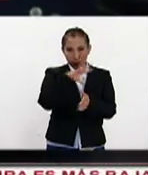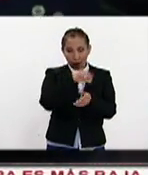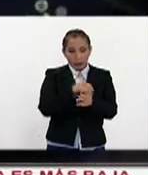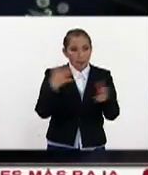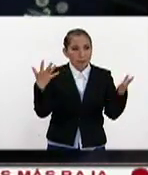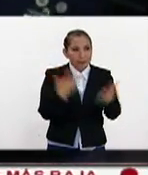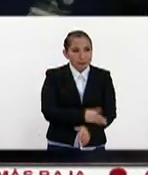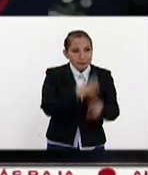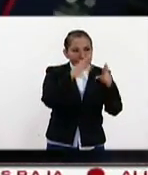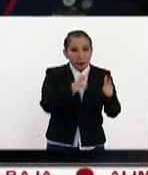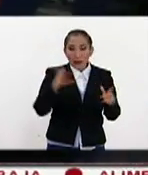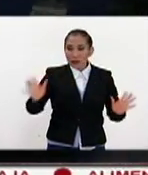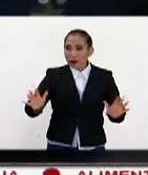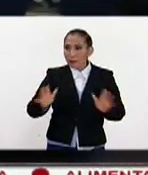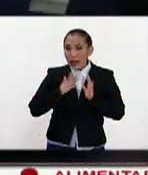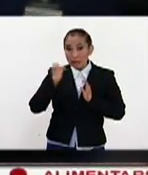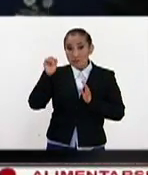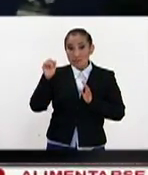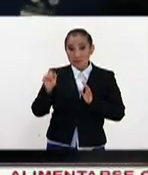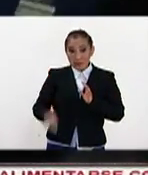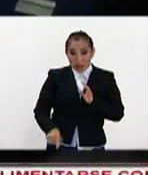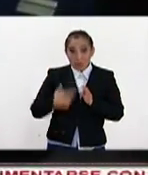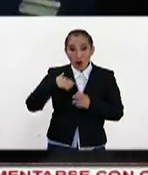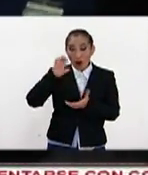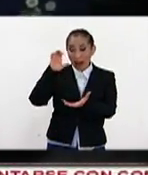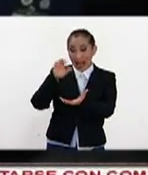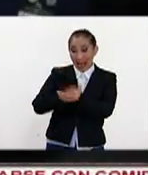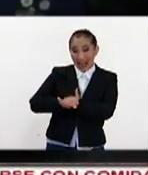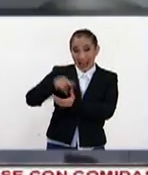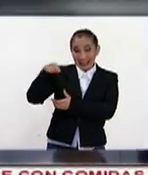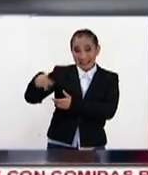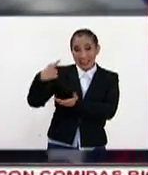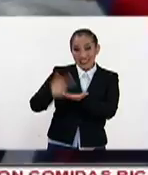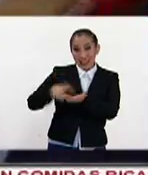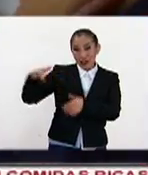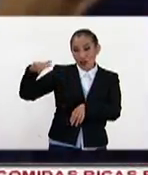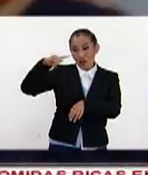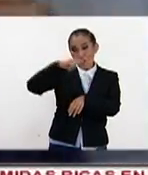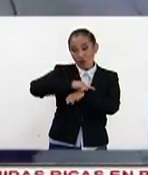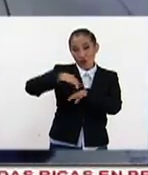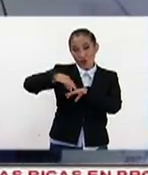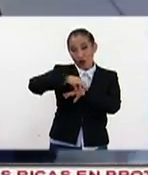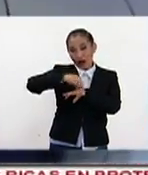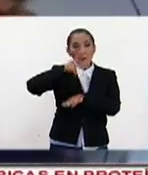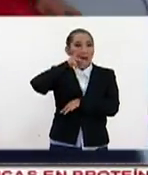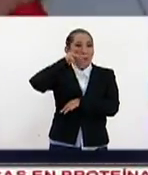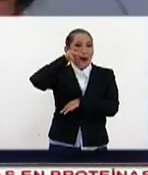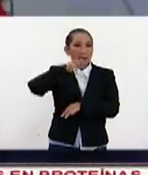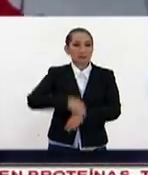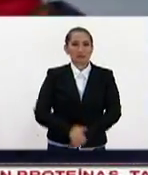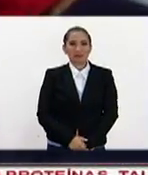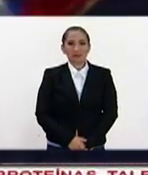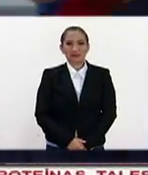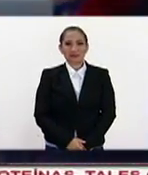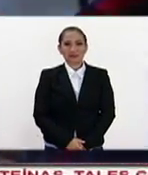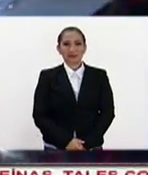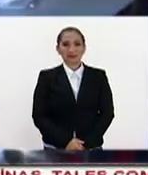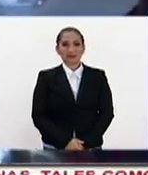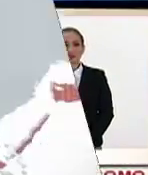pero para su sorpresa, pues sí fueron ahí bendecidos y casados por el Papa Francisco.